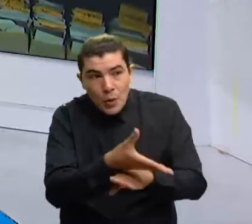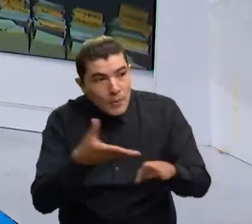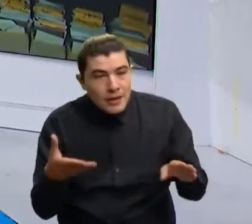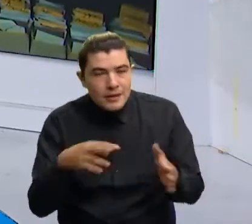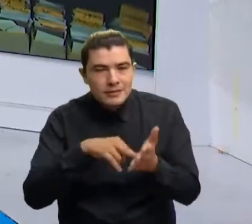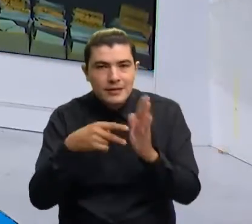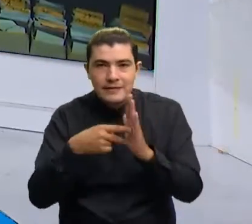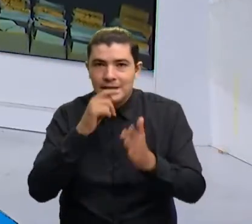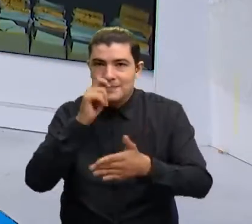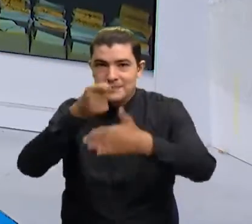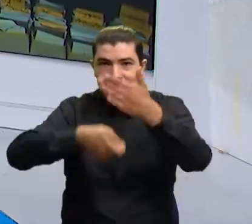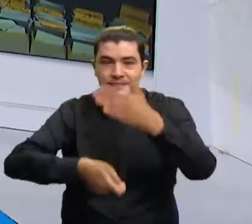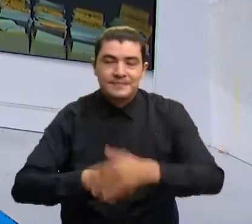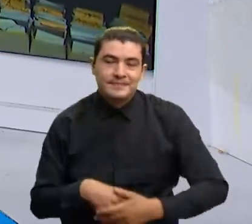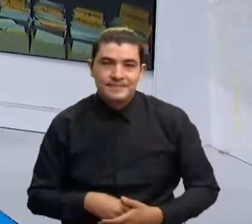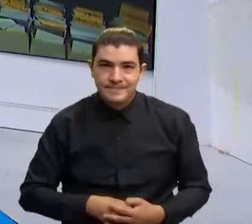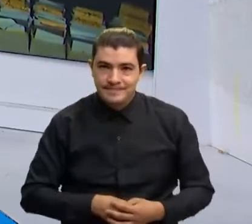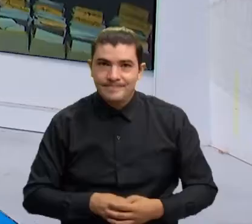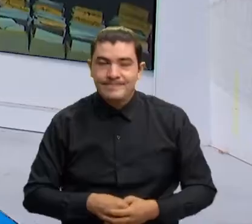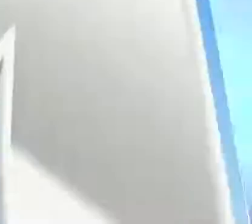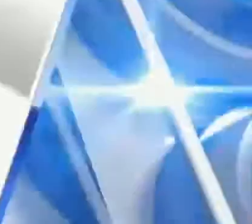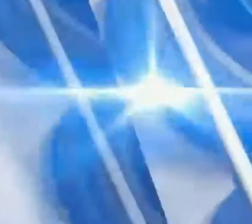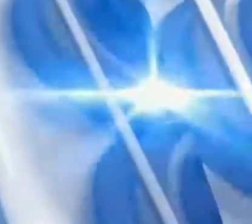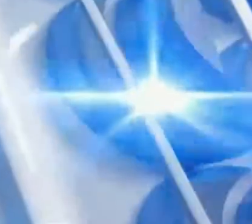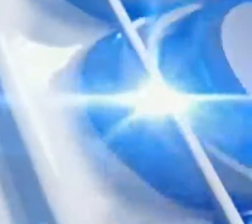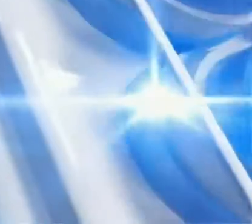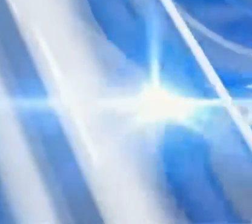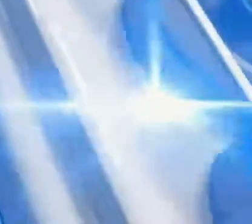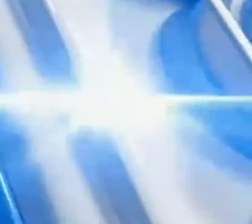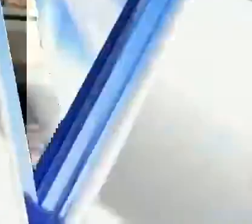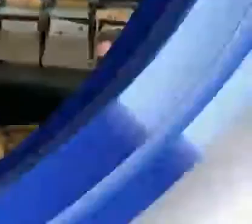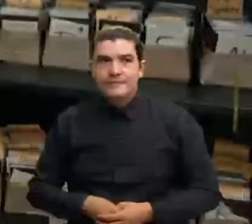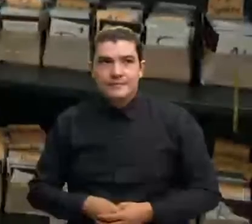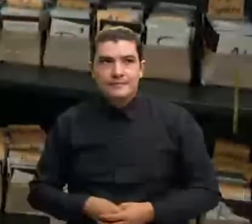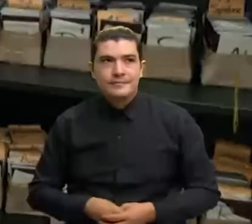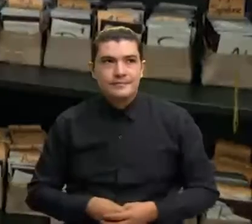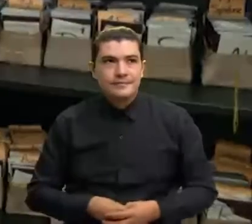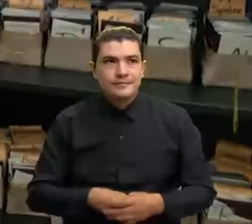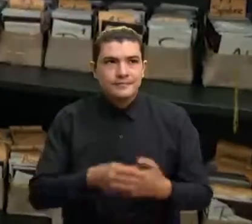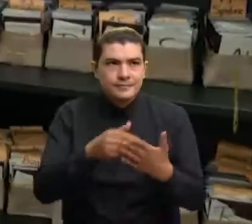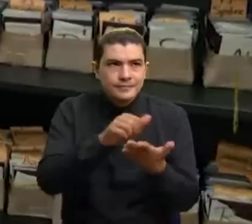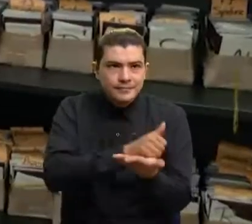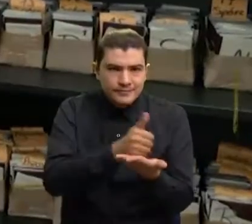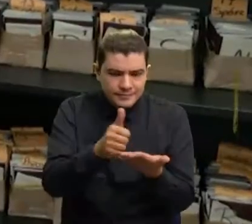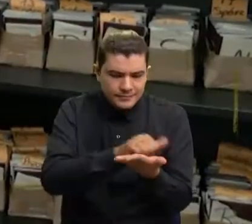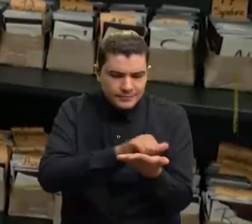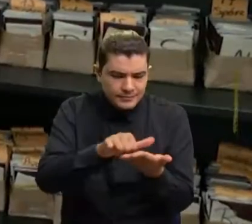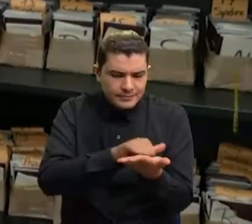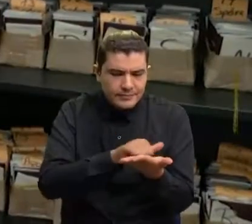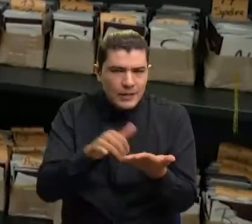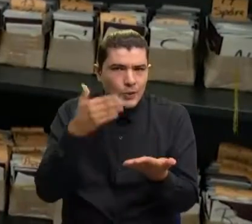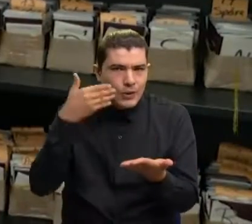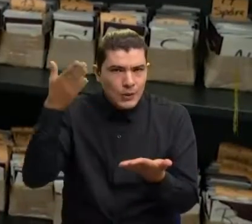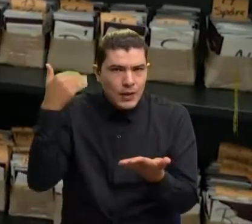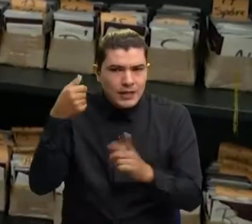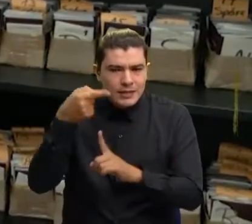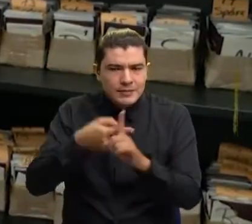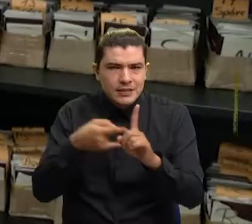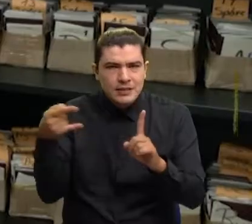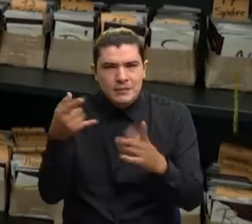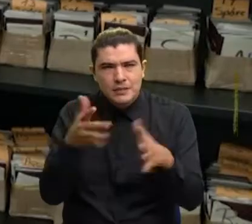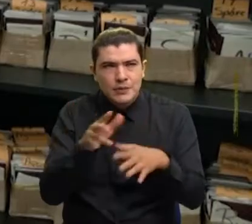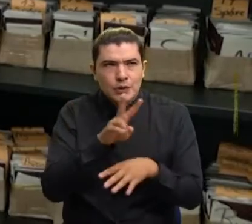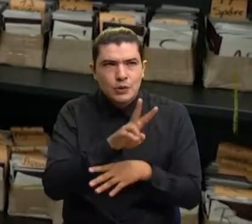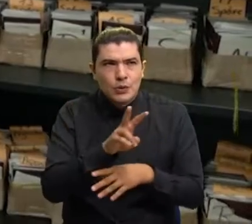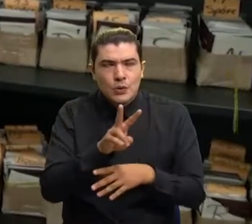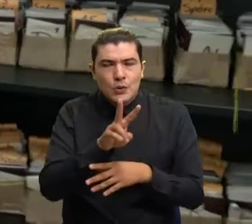¿Qué tal? Cordial saludo para todos. Pues ya se han regresado varios pasaportes a la Cancillería del mes de marzo, aproximadamente unos 200, pero